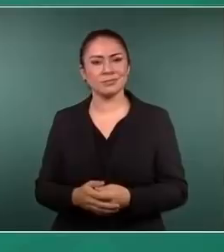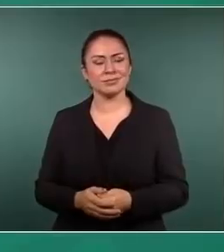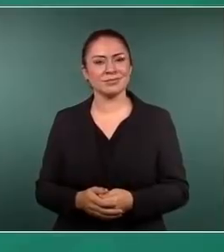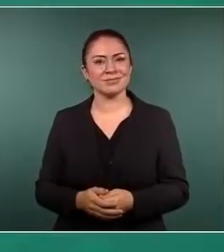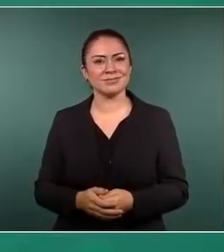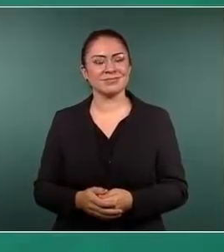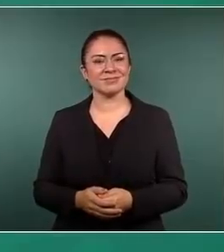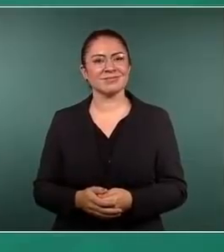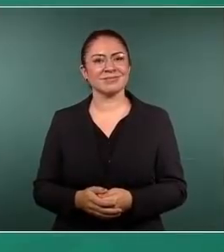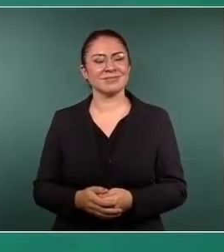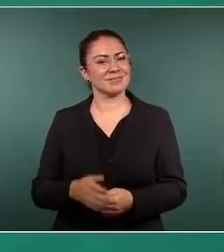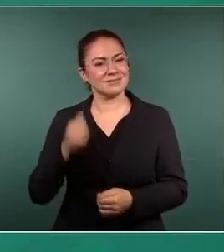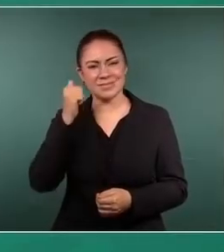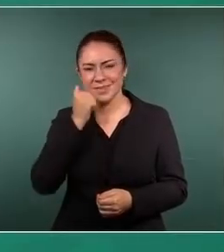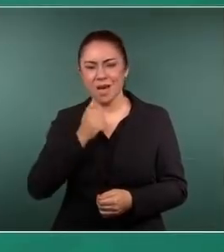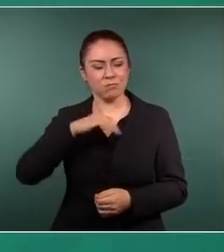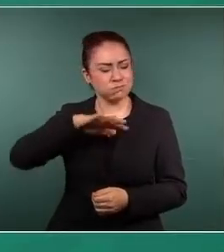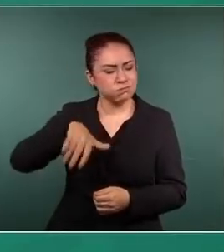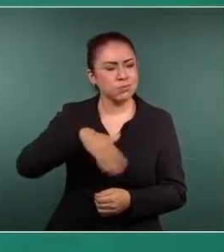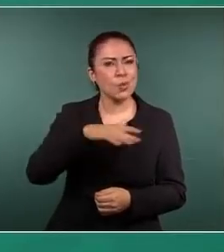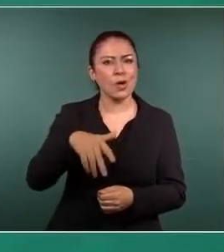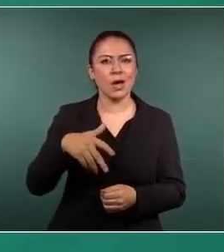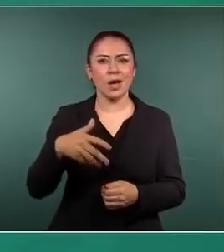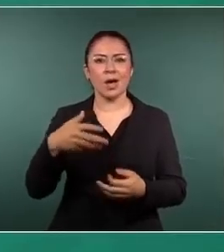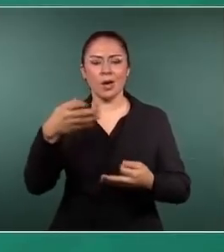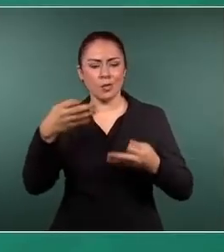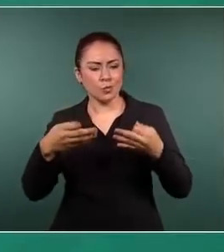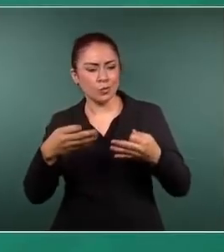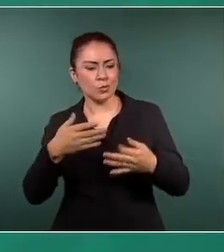procura justicia